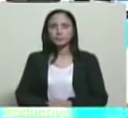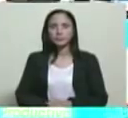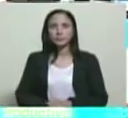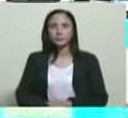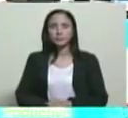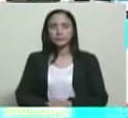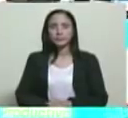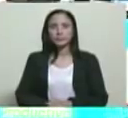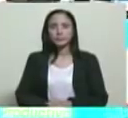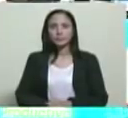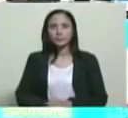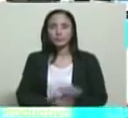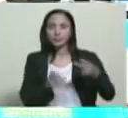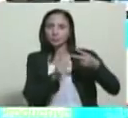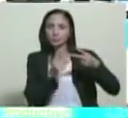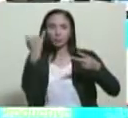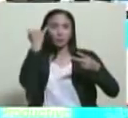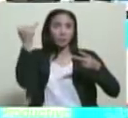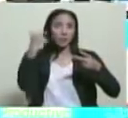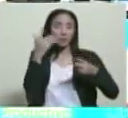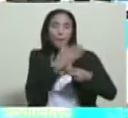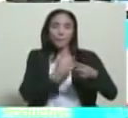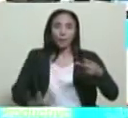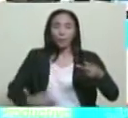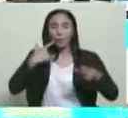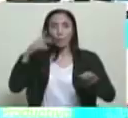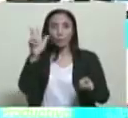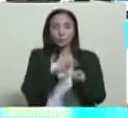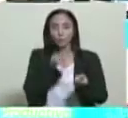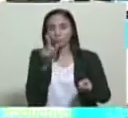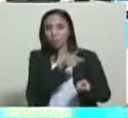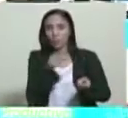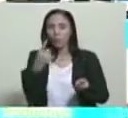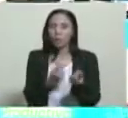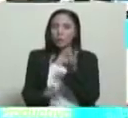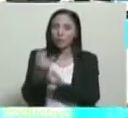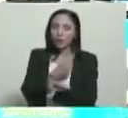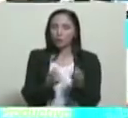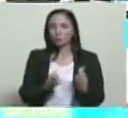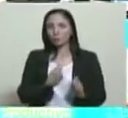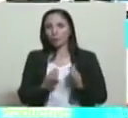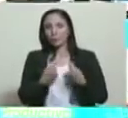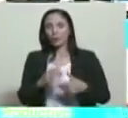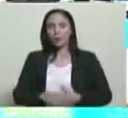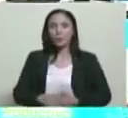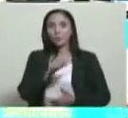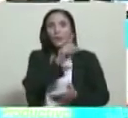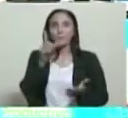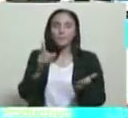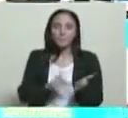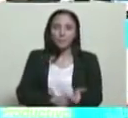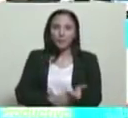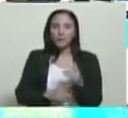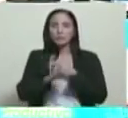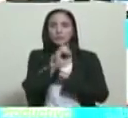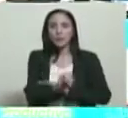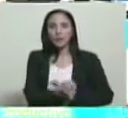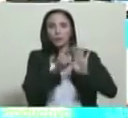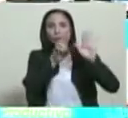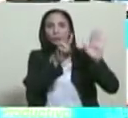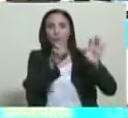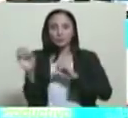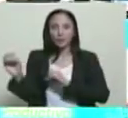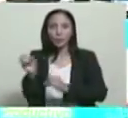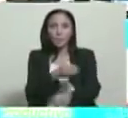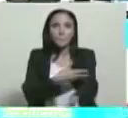República Bolivariana de Venezuela, Nicolás Maduro Moros, la aprobación de recursos financieros por la cantidad de 1.700 millones